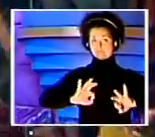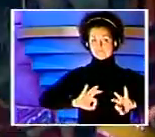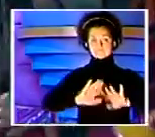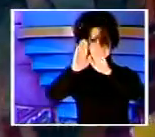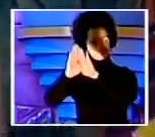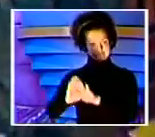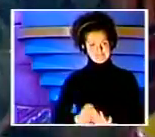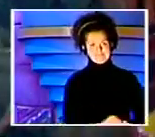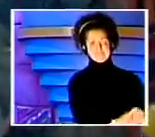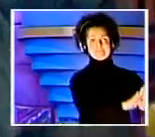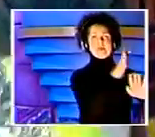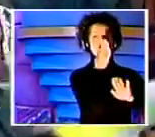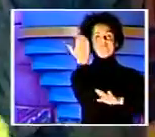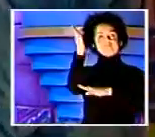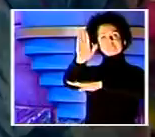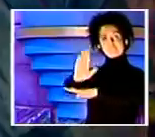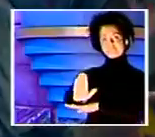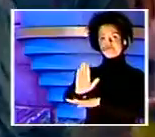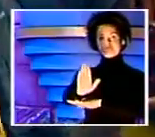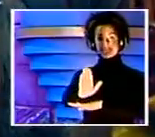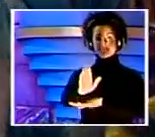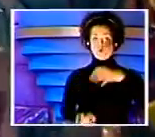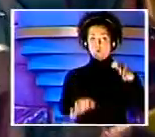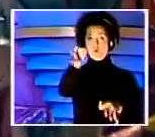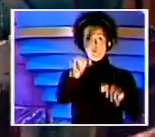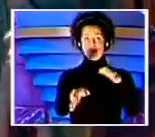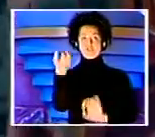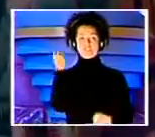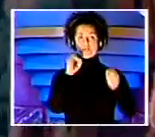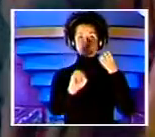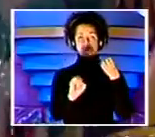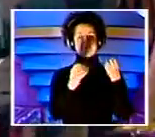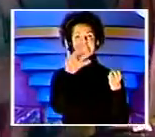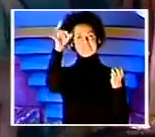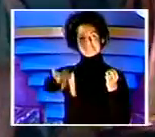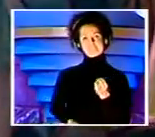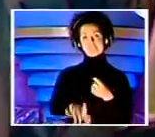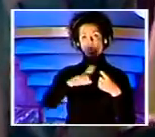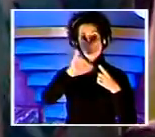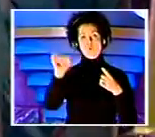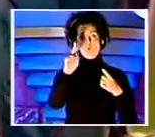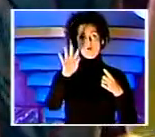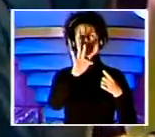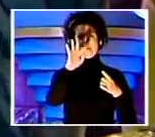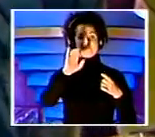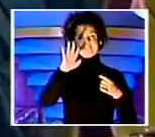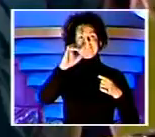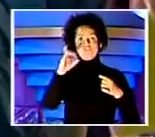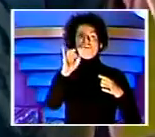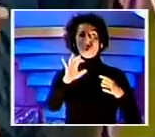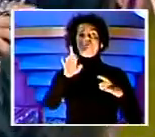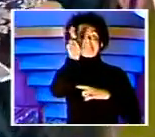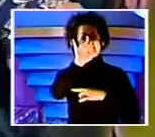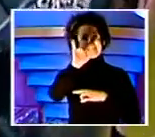Pasamos a continuación a presentar a los miembros del jurado de interpretación. Se encuentra con nosotros esta noche Juan Francisco Rivero, secretario de la